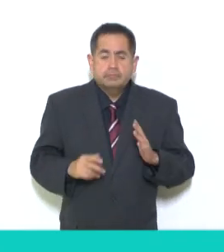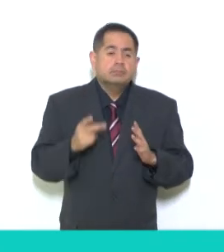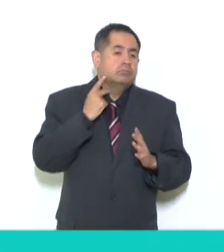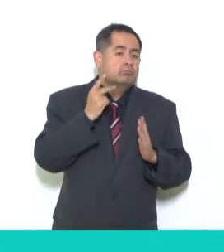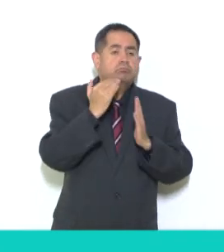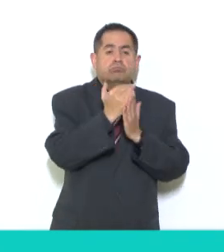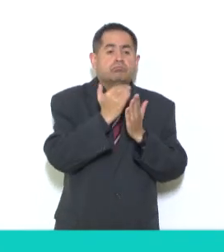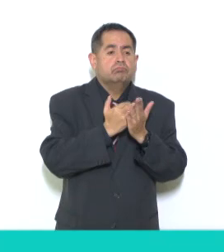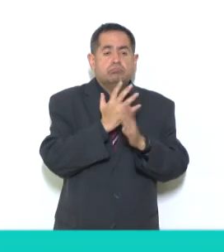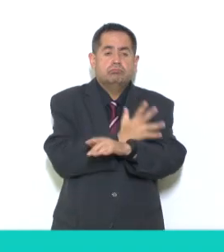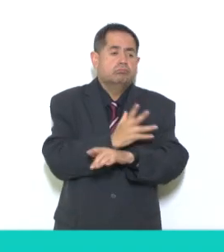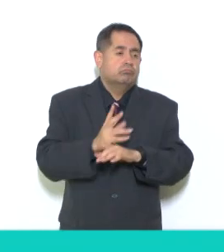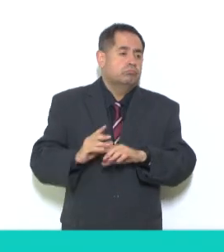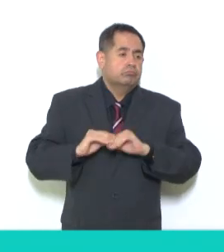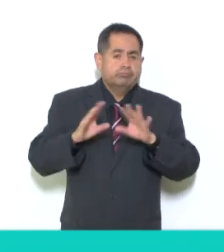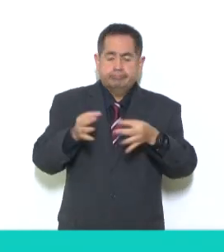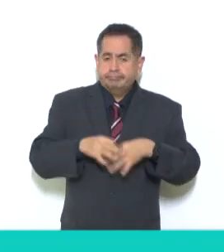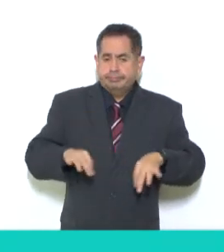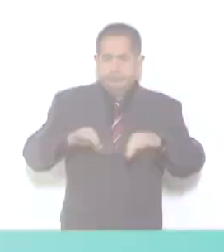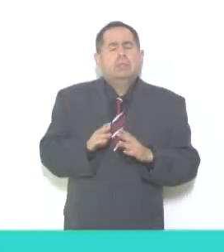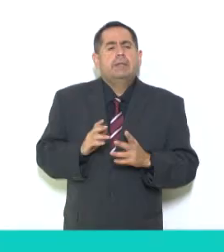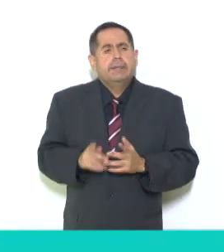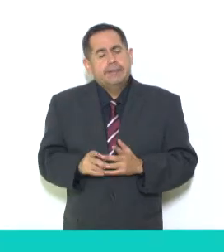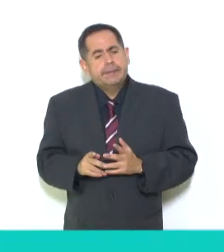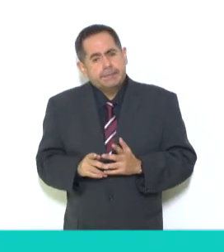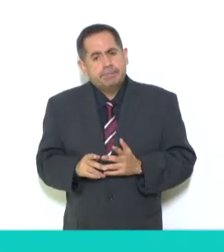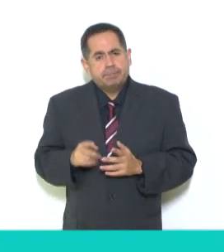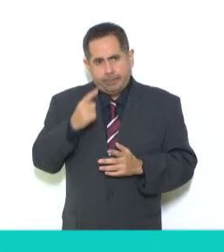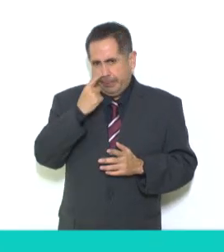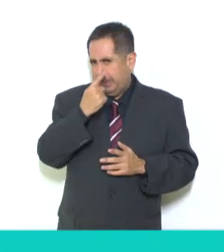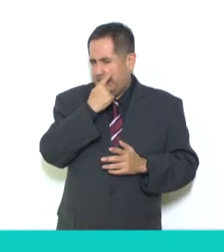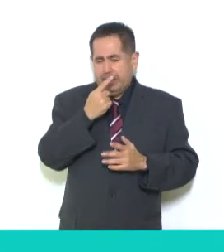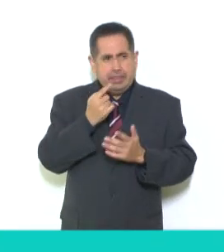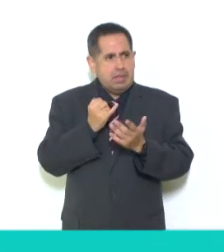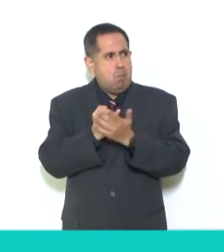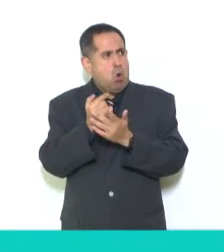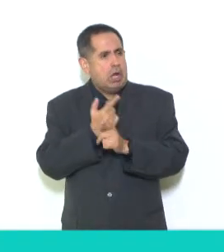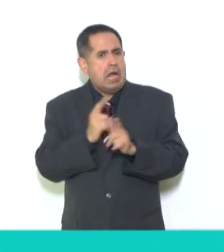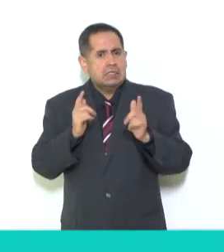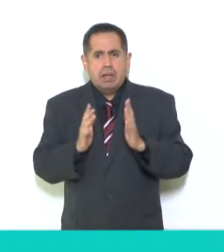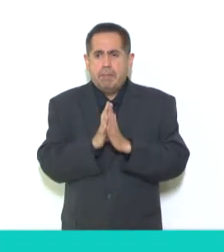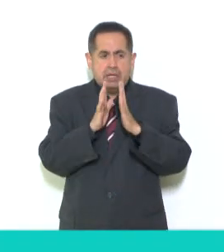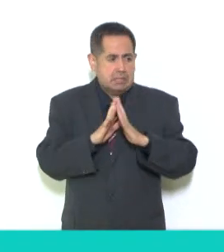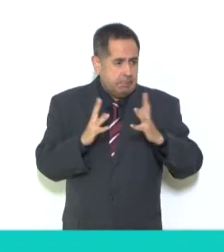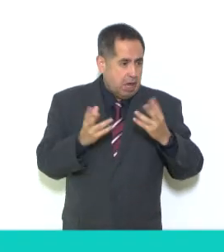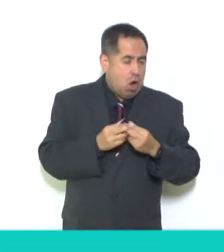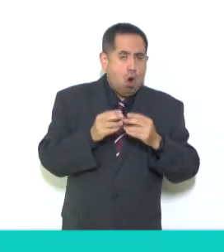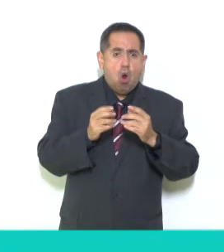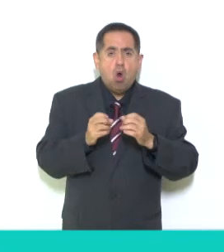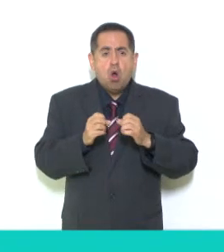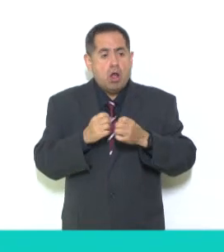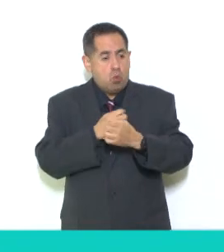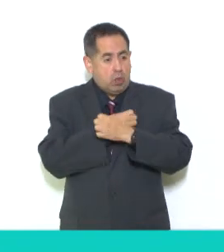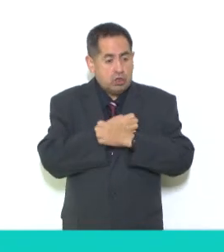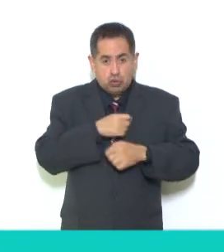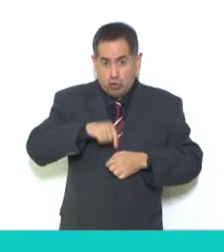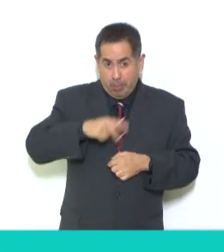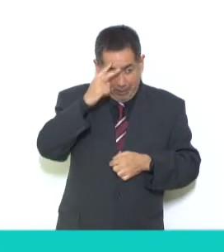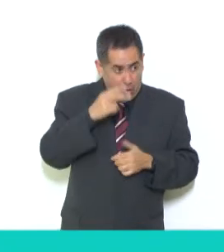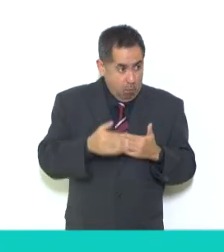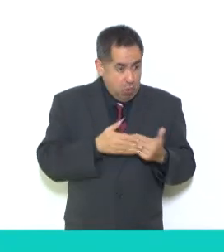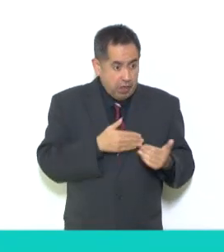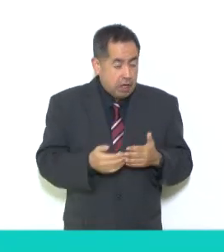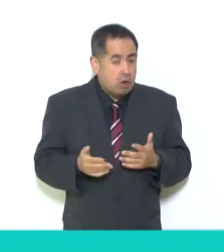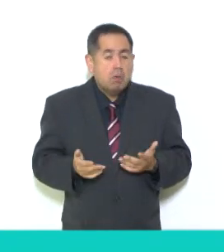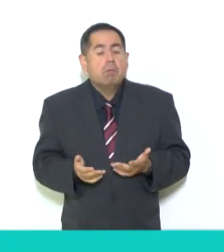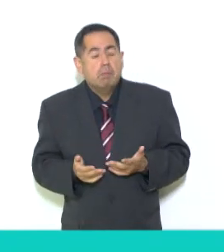de transparencia control y rendición de cuentas con esas consideraciones el pleno del inei revocó la respuesta del instituto de vivienda de la ciudad de mexico y